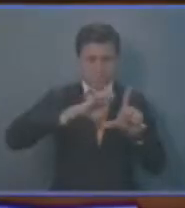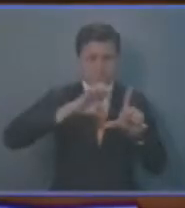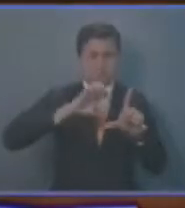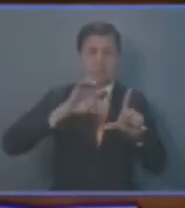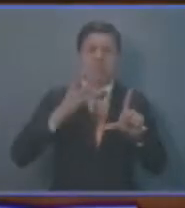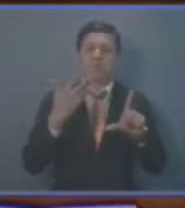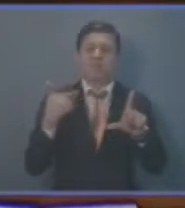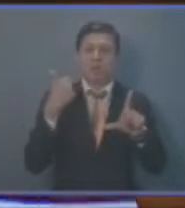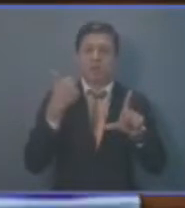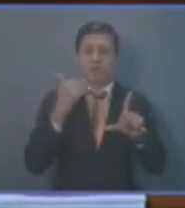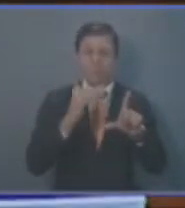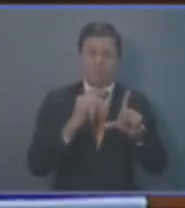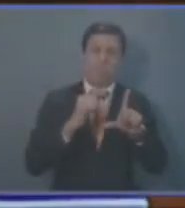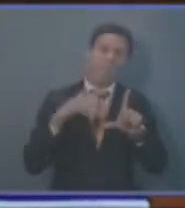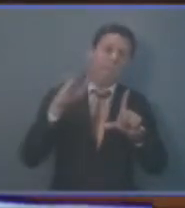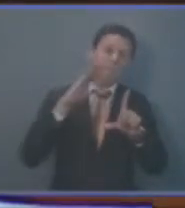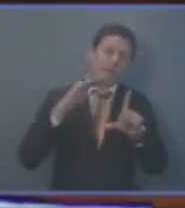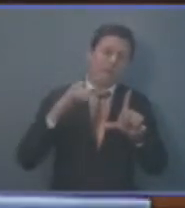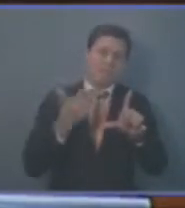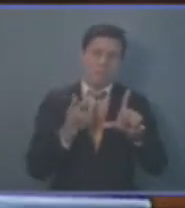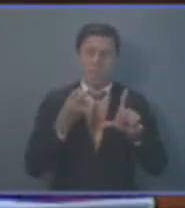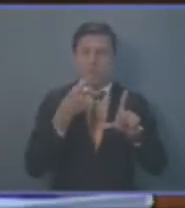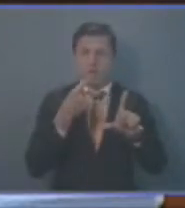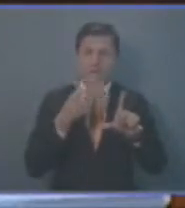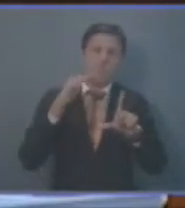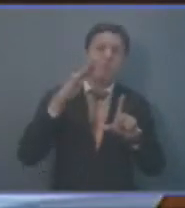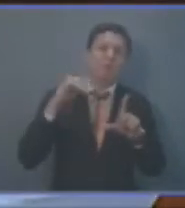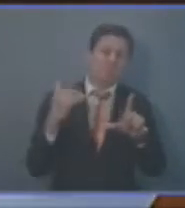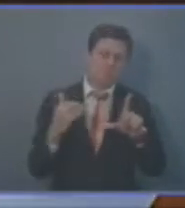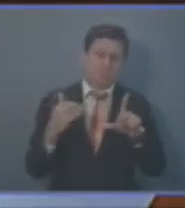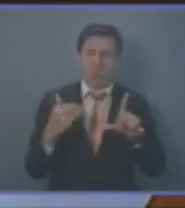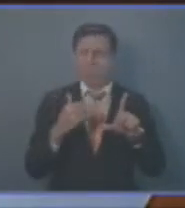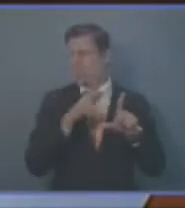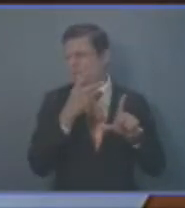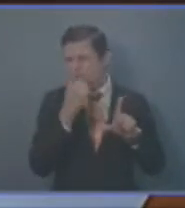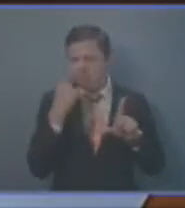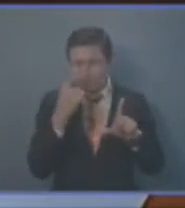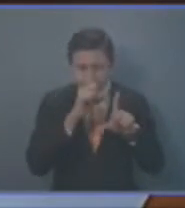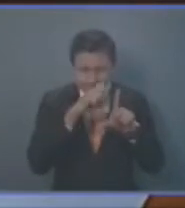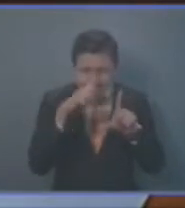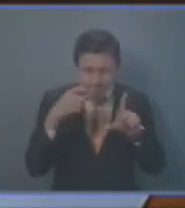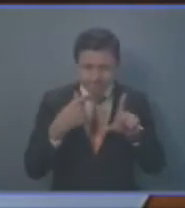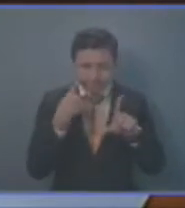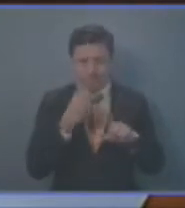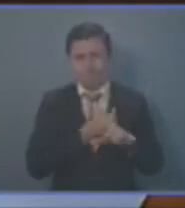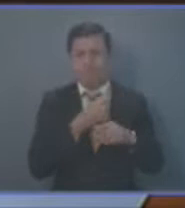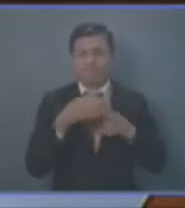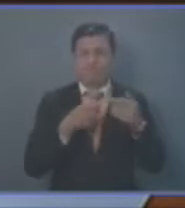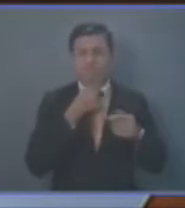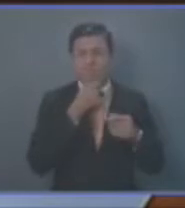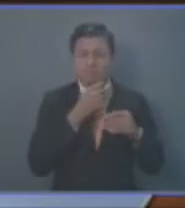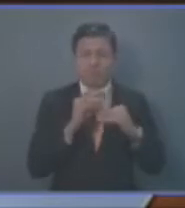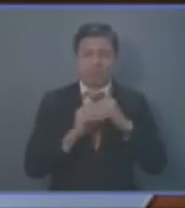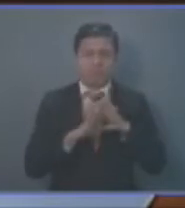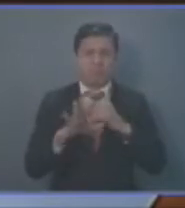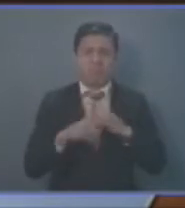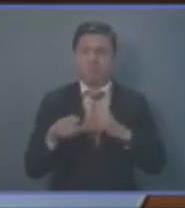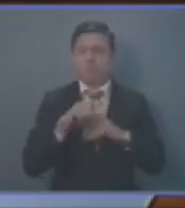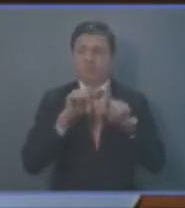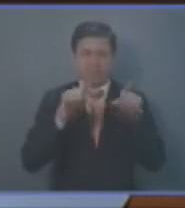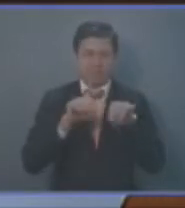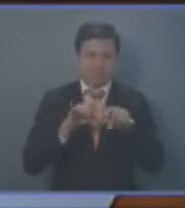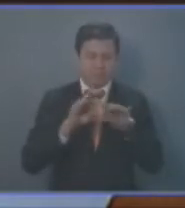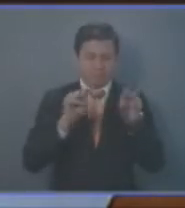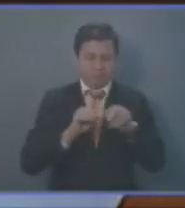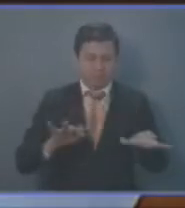Literal C, otros que sean de utilidad al sistema. Procesamiento de la información, artículo 25.